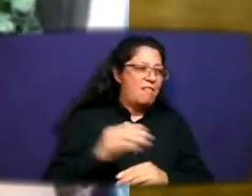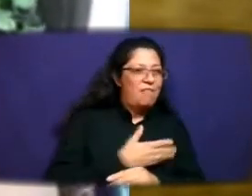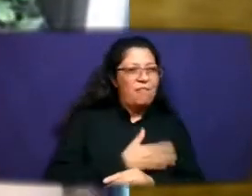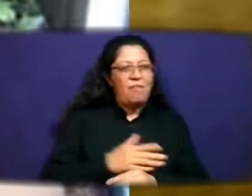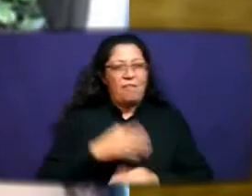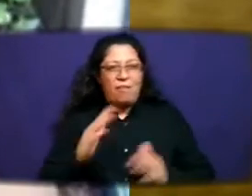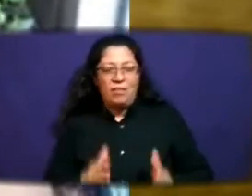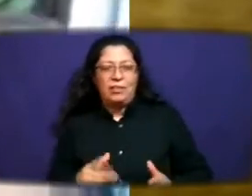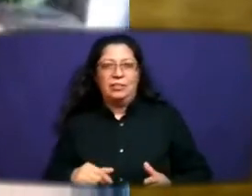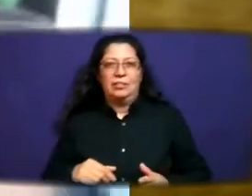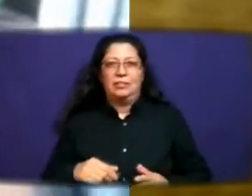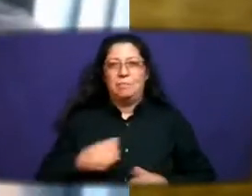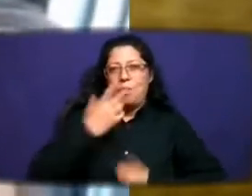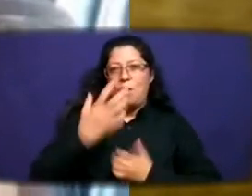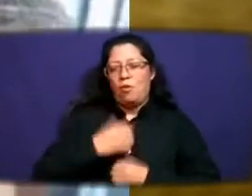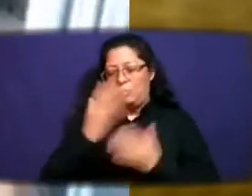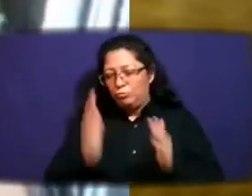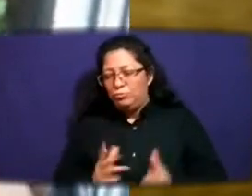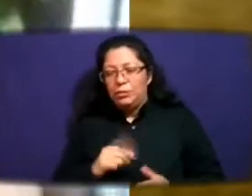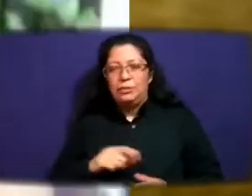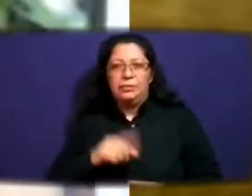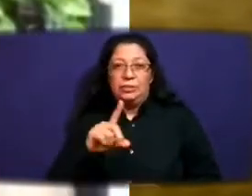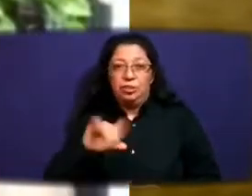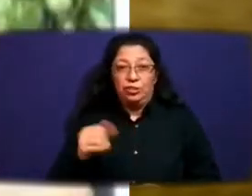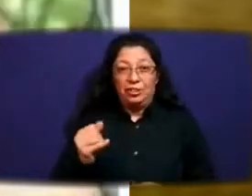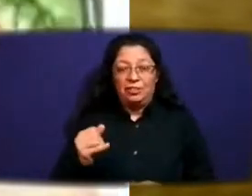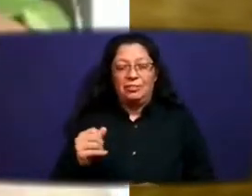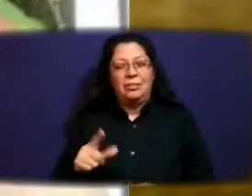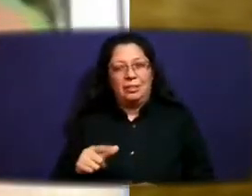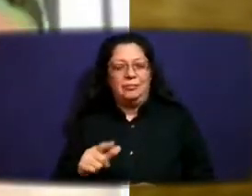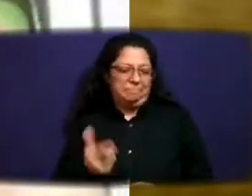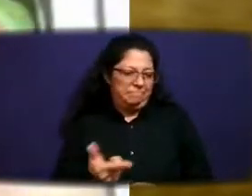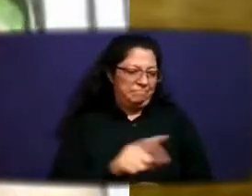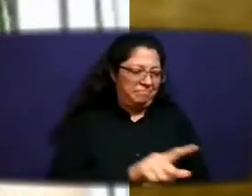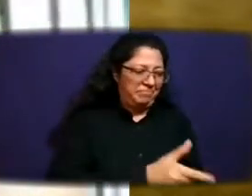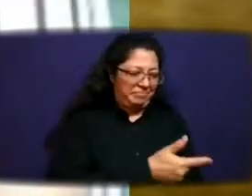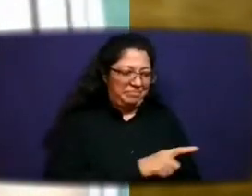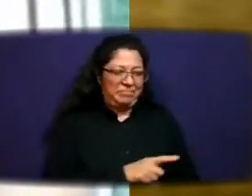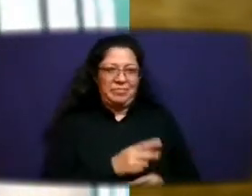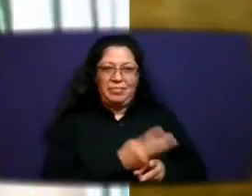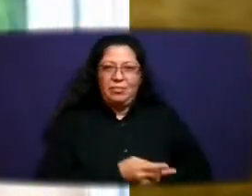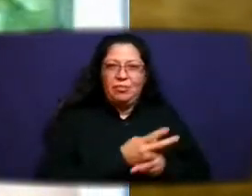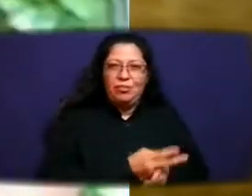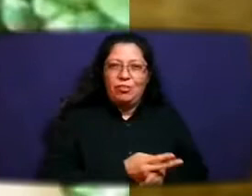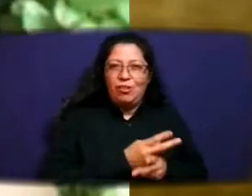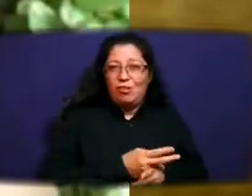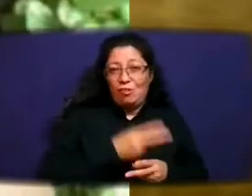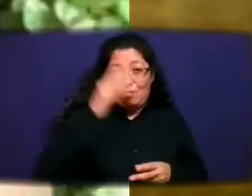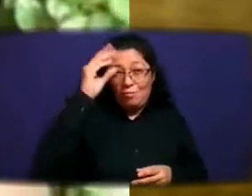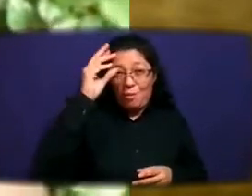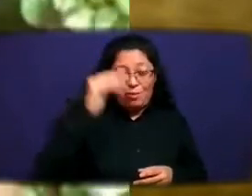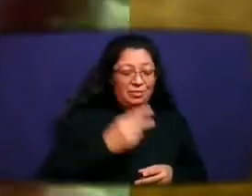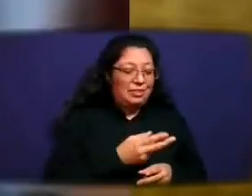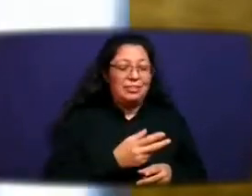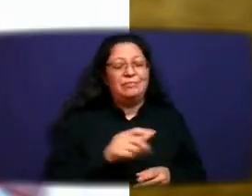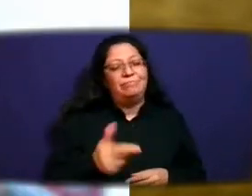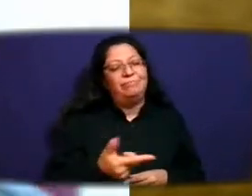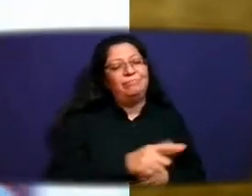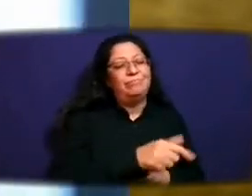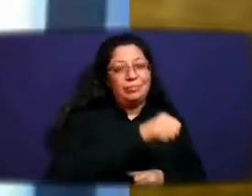poetas y DJs. Se turnan cuidando a los niños y una a la otra.